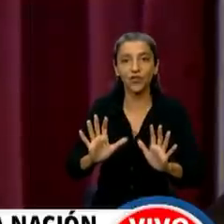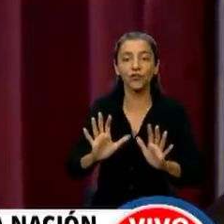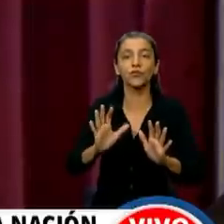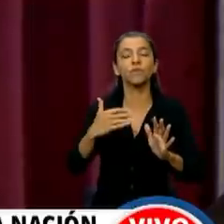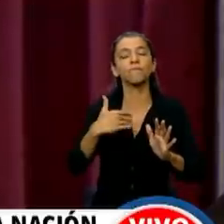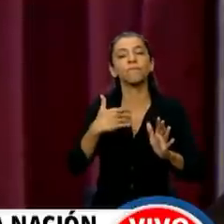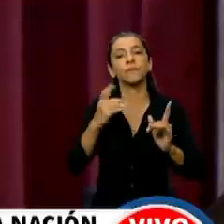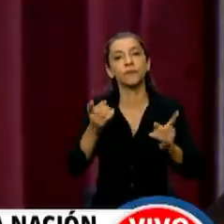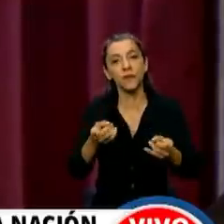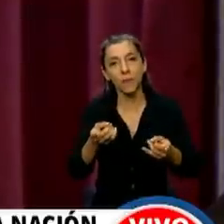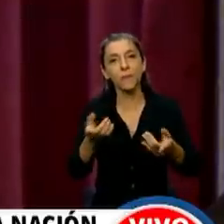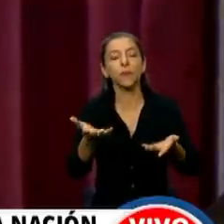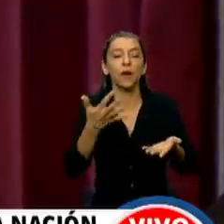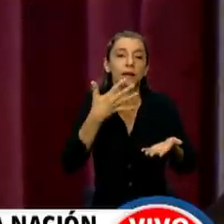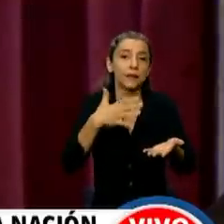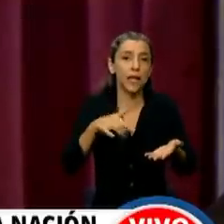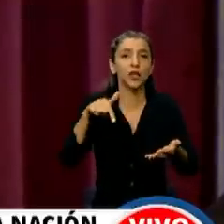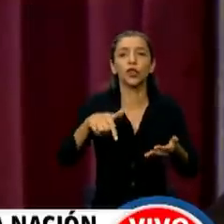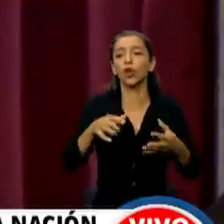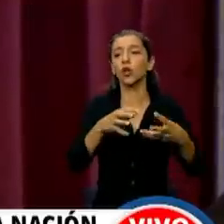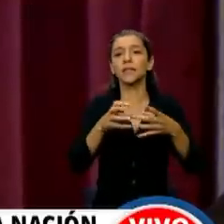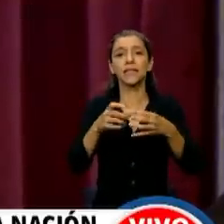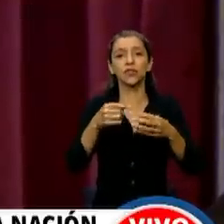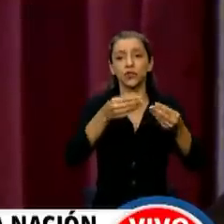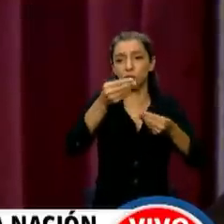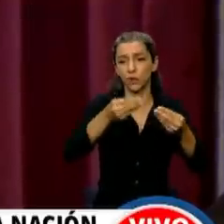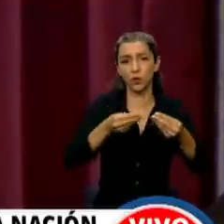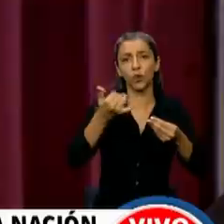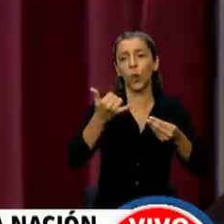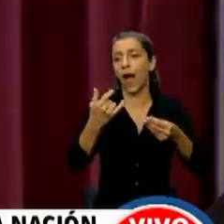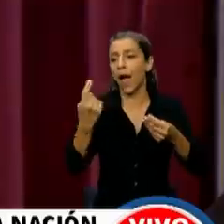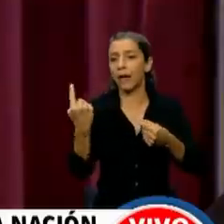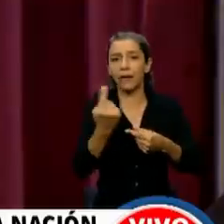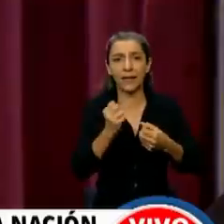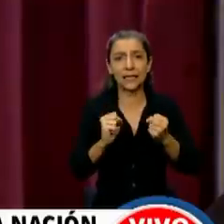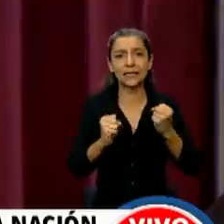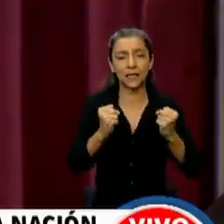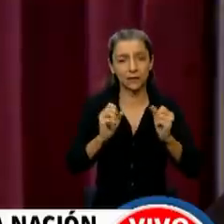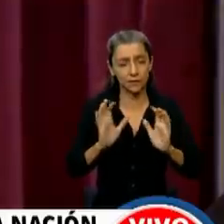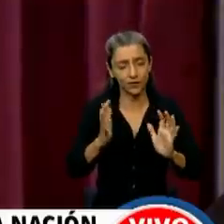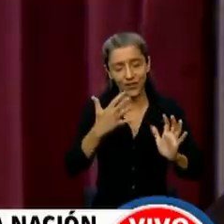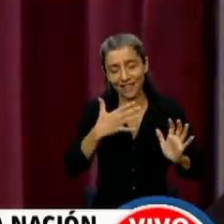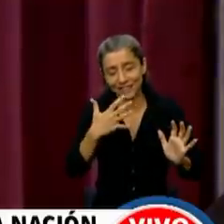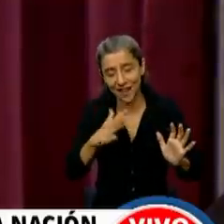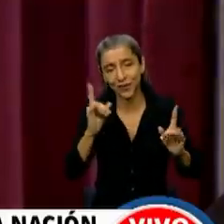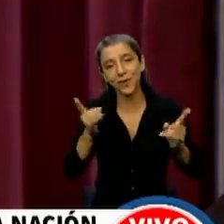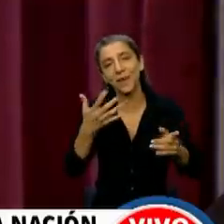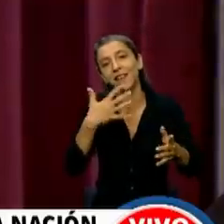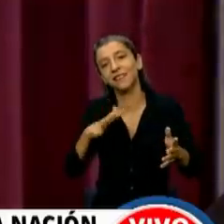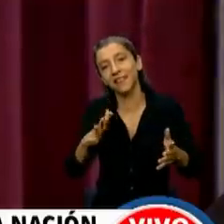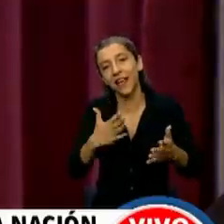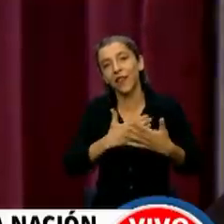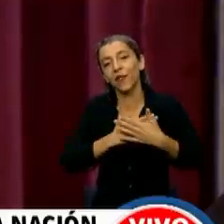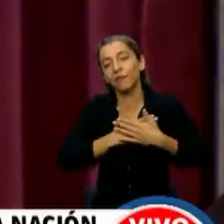por la atención que dieron la sesión como la sesión del presupuesto y por el afecto de tantos años que no me